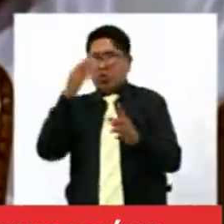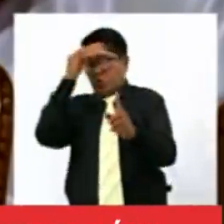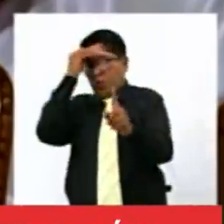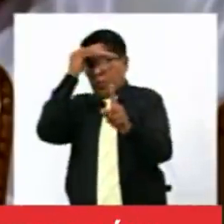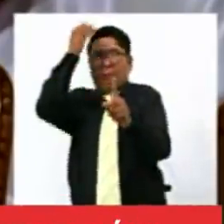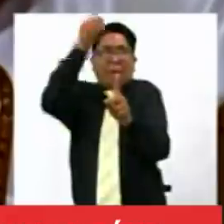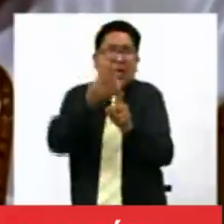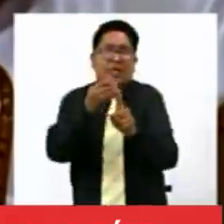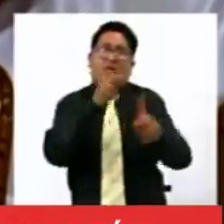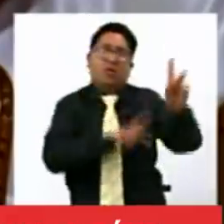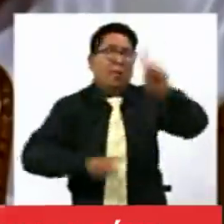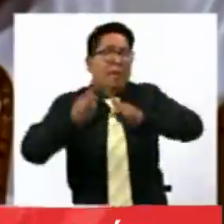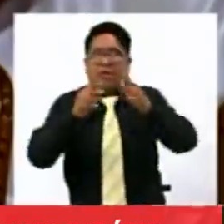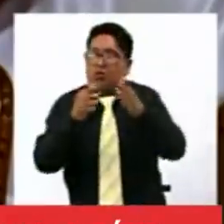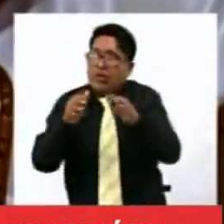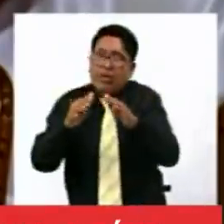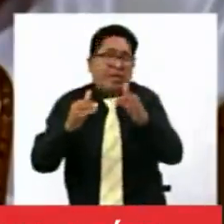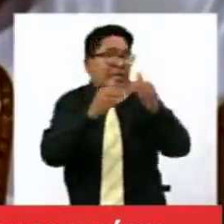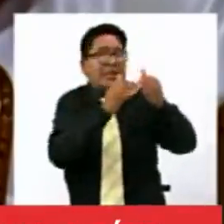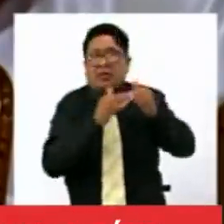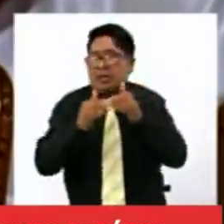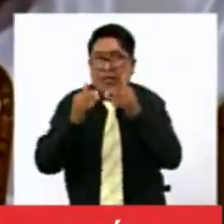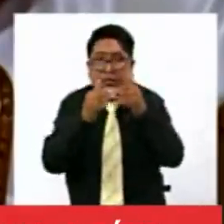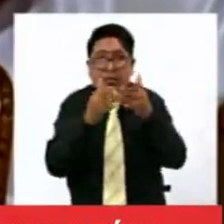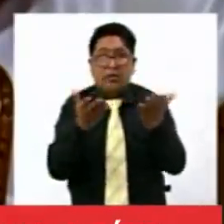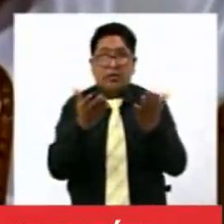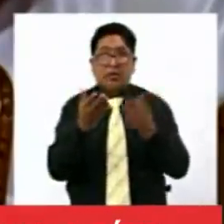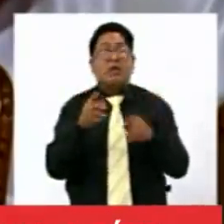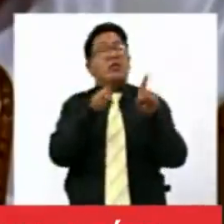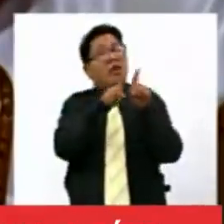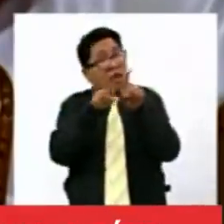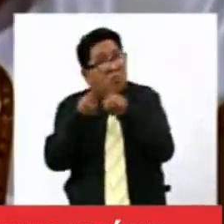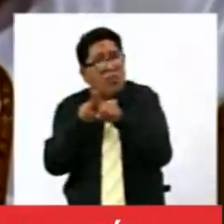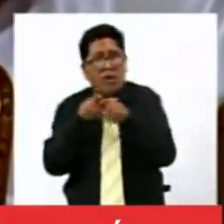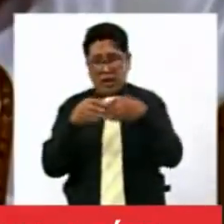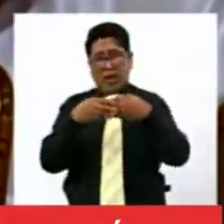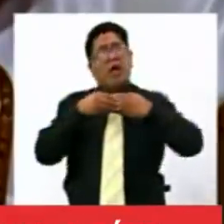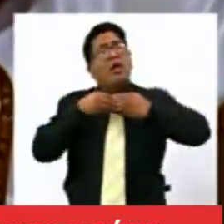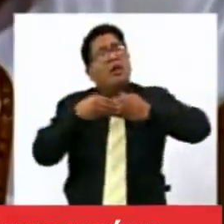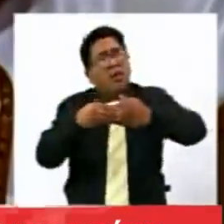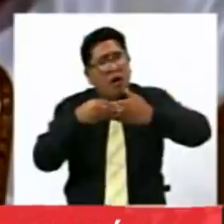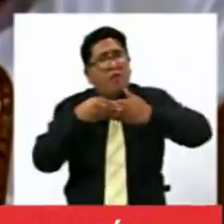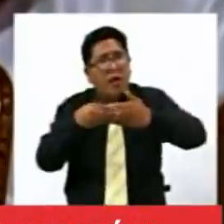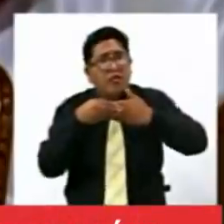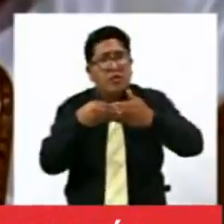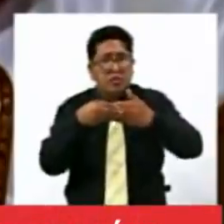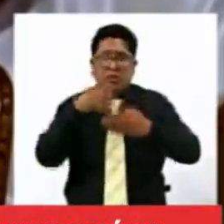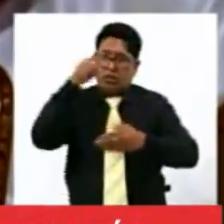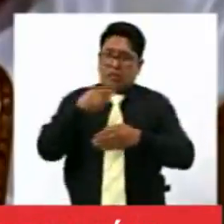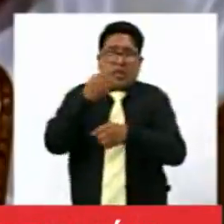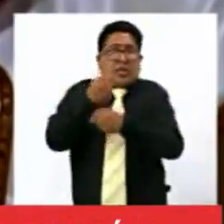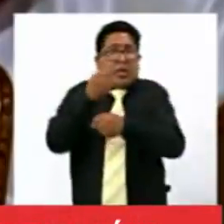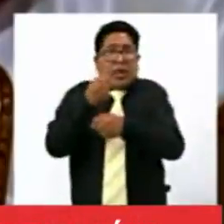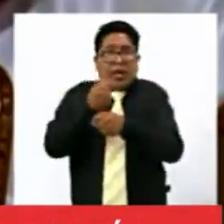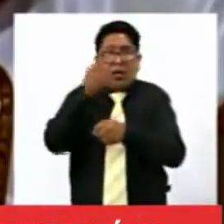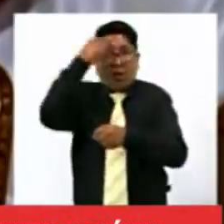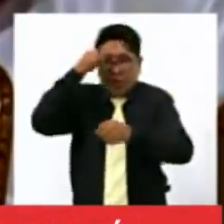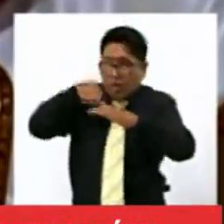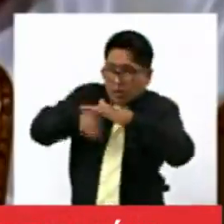común entre las medidas a tomar están la flexibilidad en los permisos laborales para los trabajadores